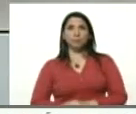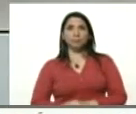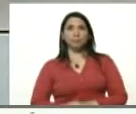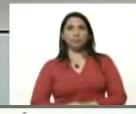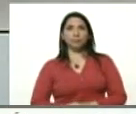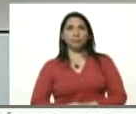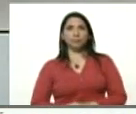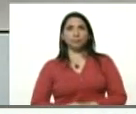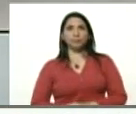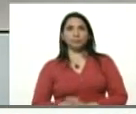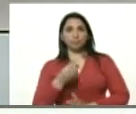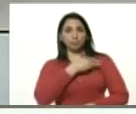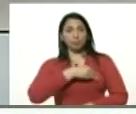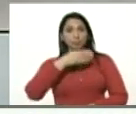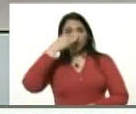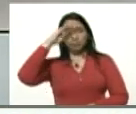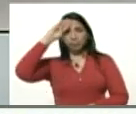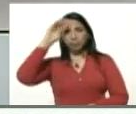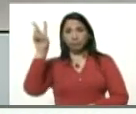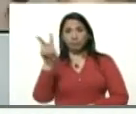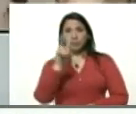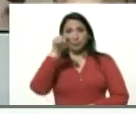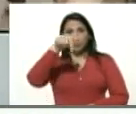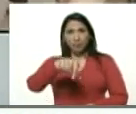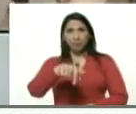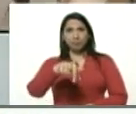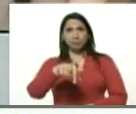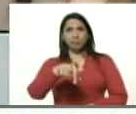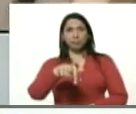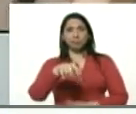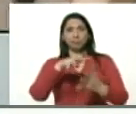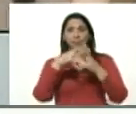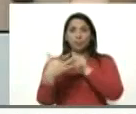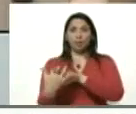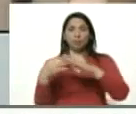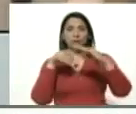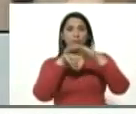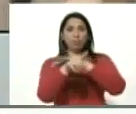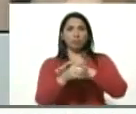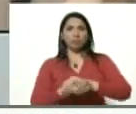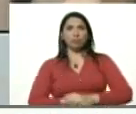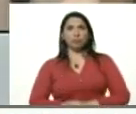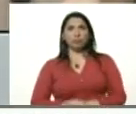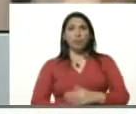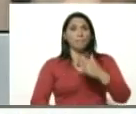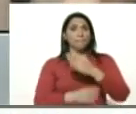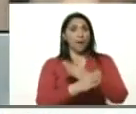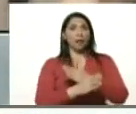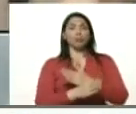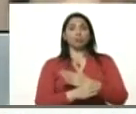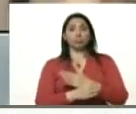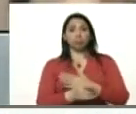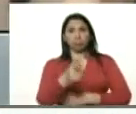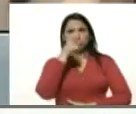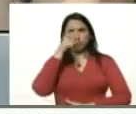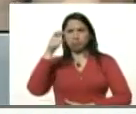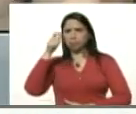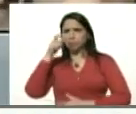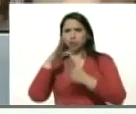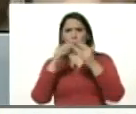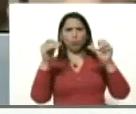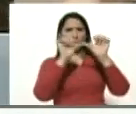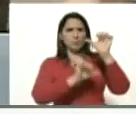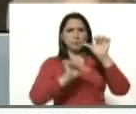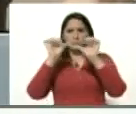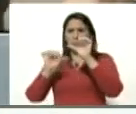a la misión cubana en Venezuela, a Barrio Adentro, vamos a redoblar todos los detalles de